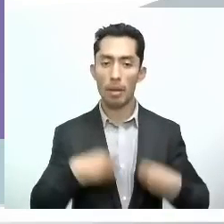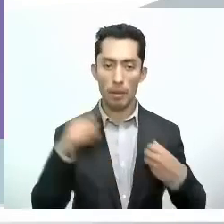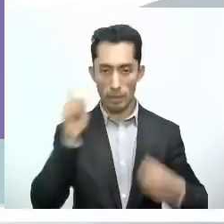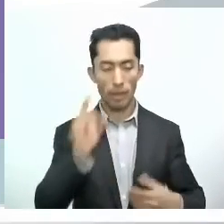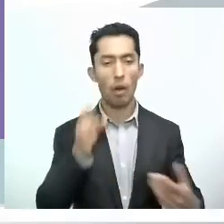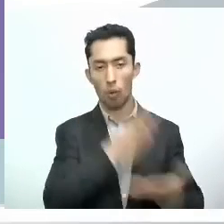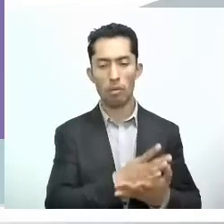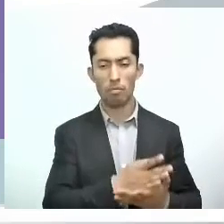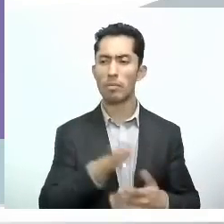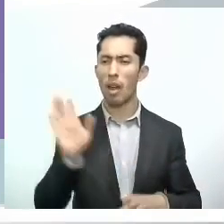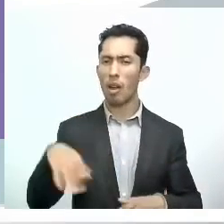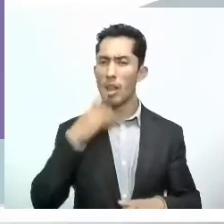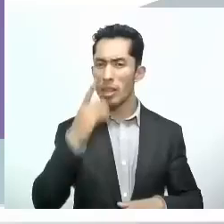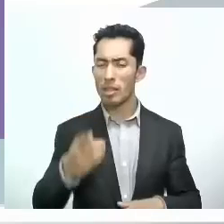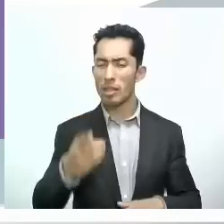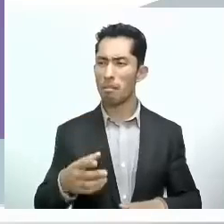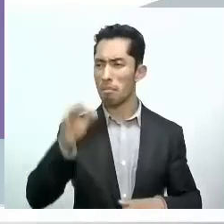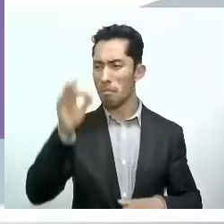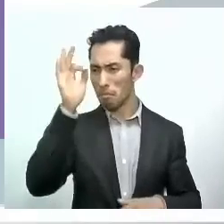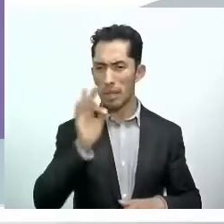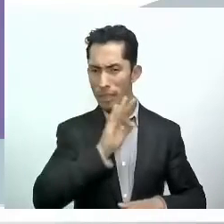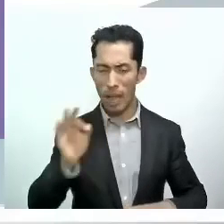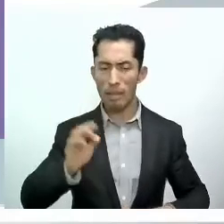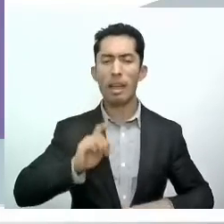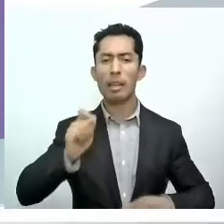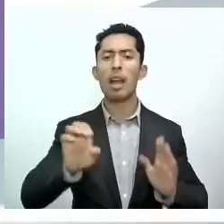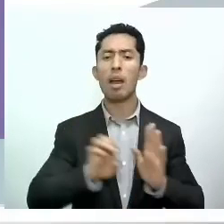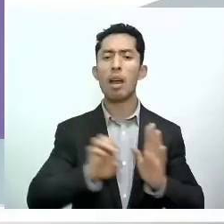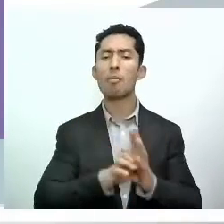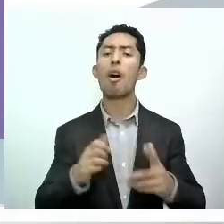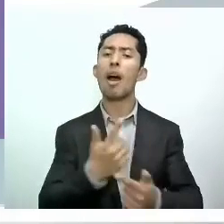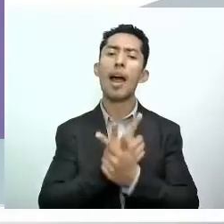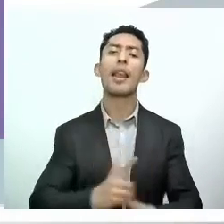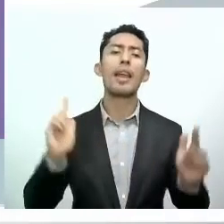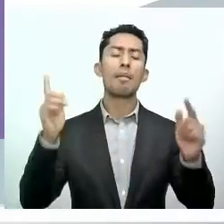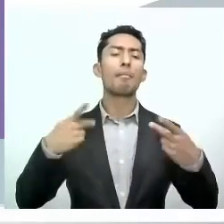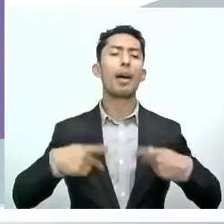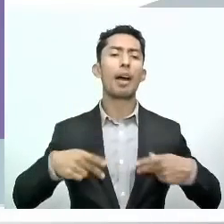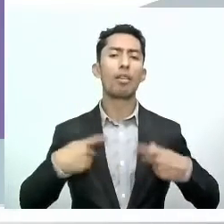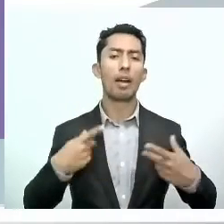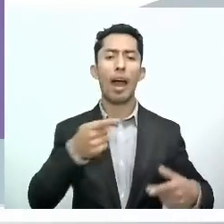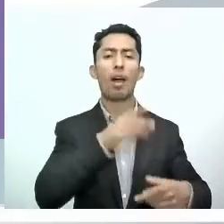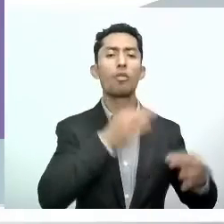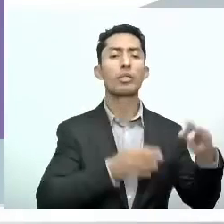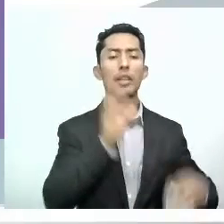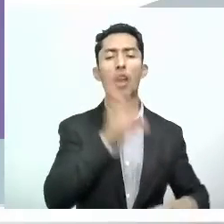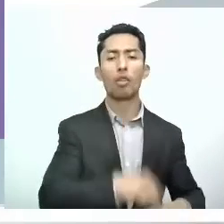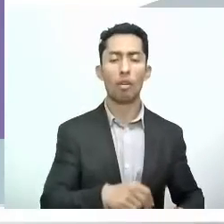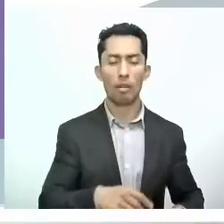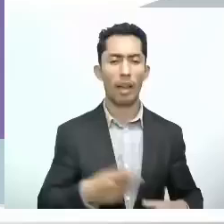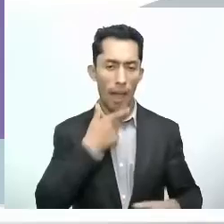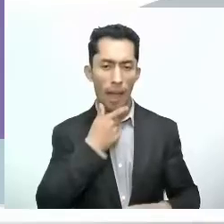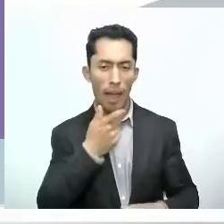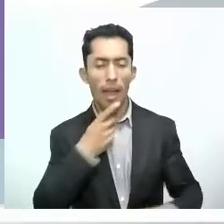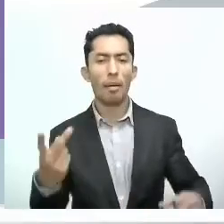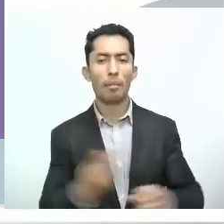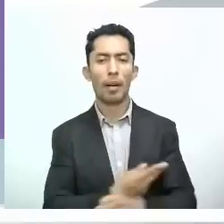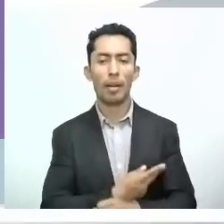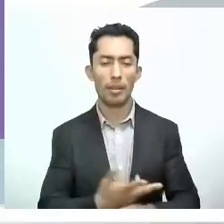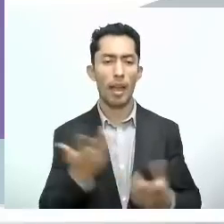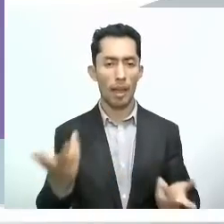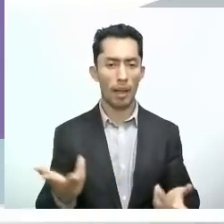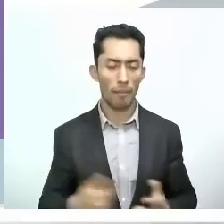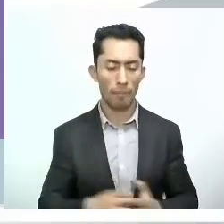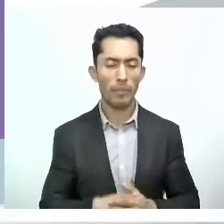ya ni las misas ya se hacen al aire libre, ¿no? Entonces, ¿qué está pasando? Ya sé, es chistoso. Entonces, ¿qué